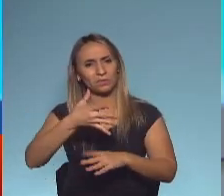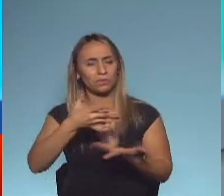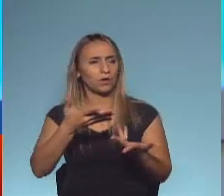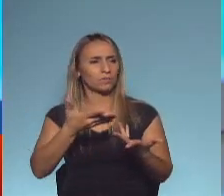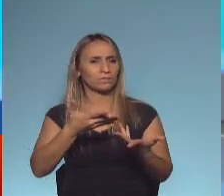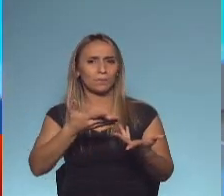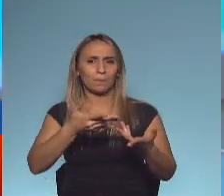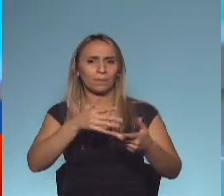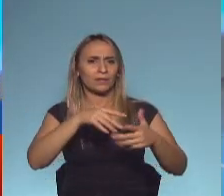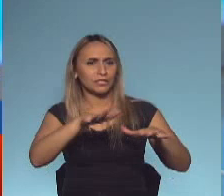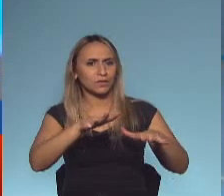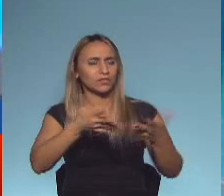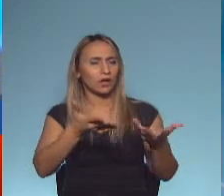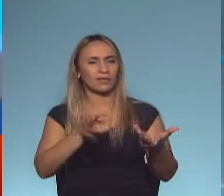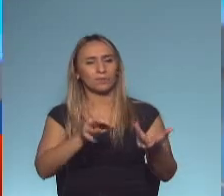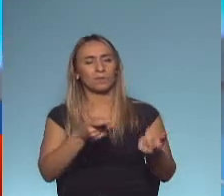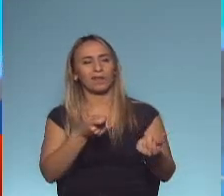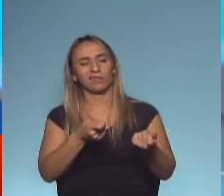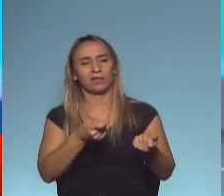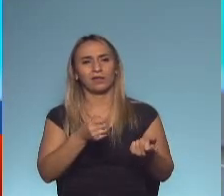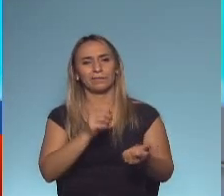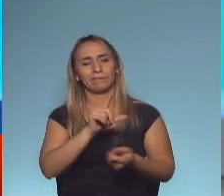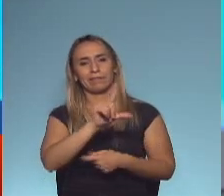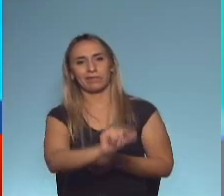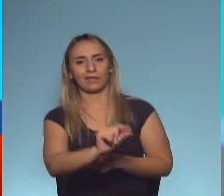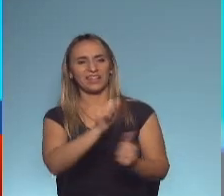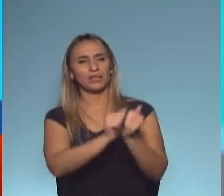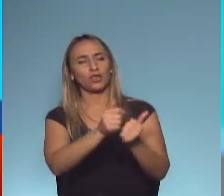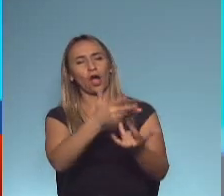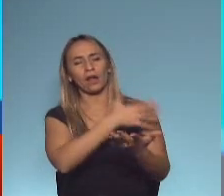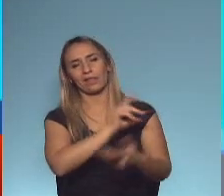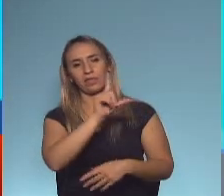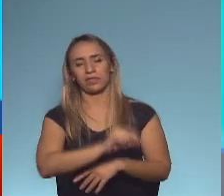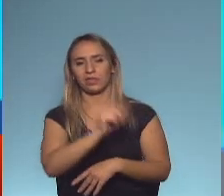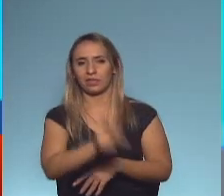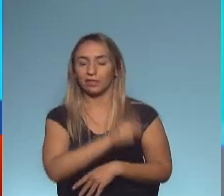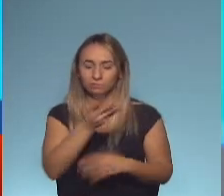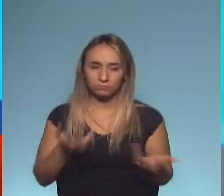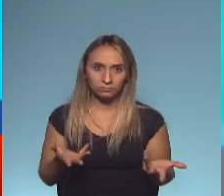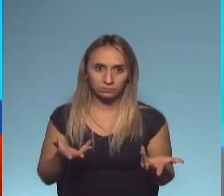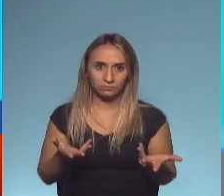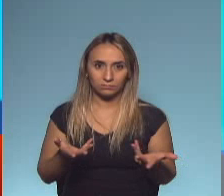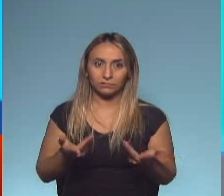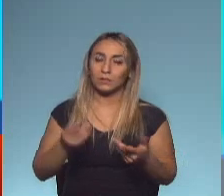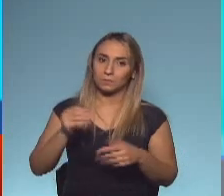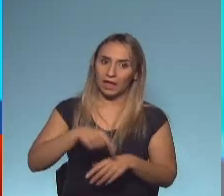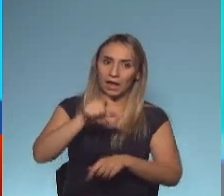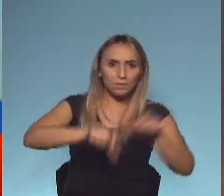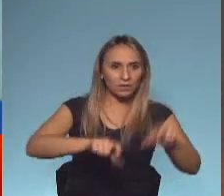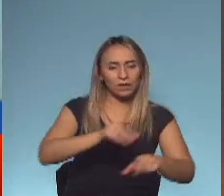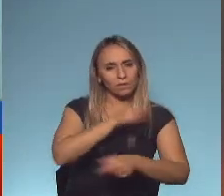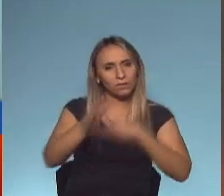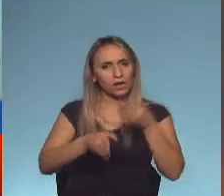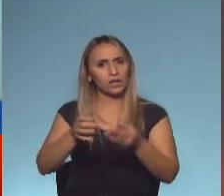forma. Un ninguneo a la historia. Una falta de consideración también a quienes allí